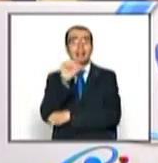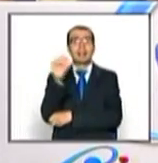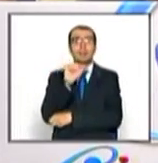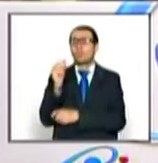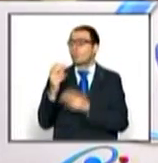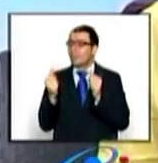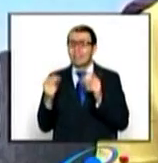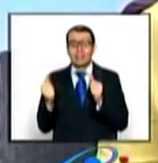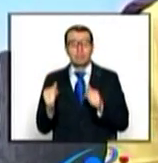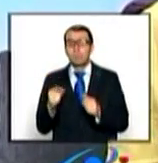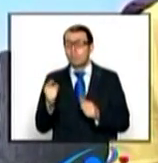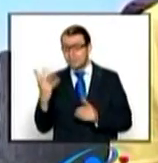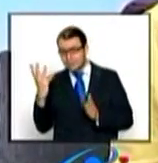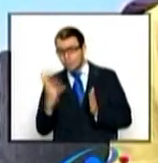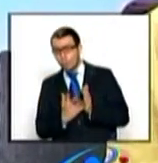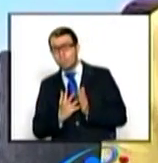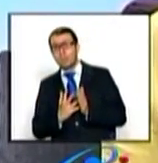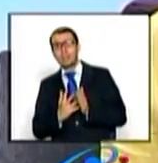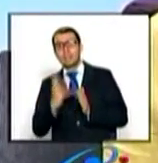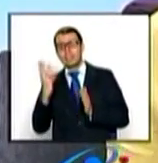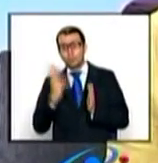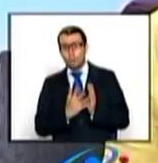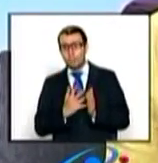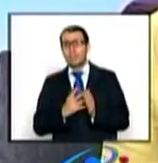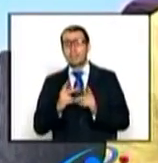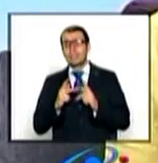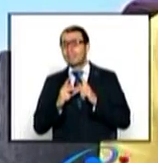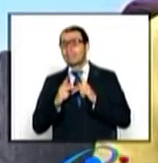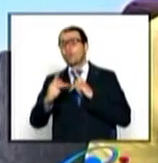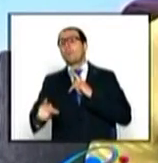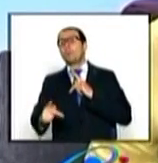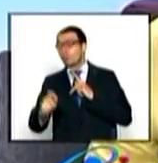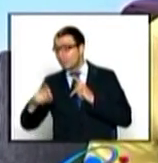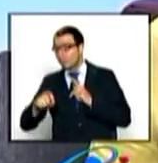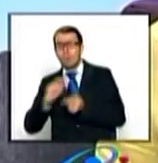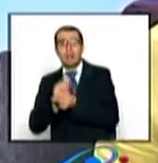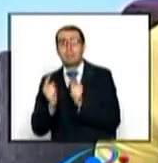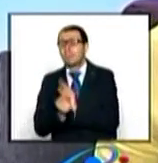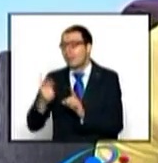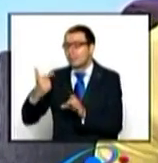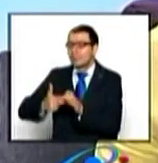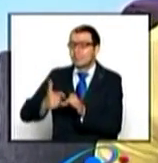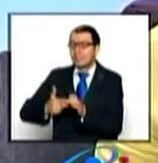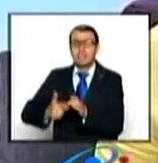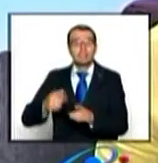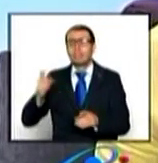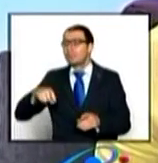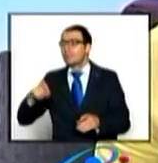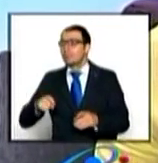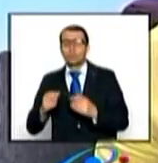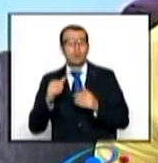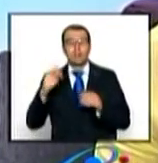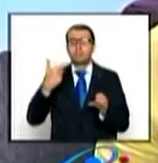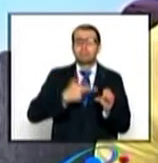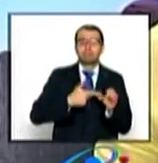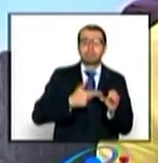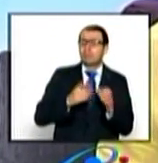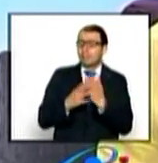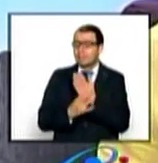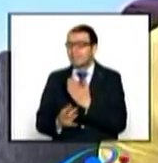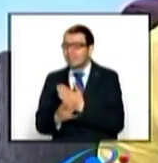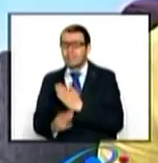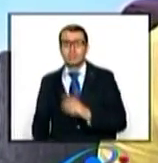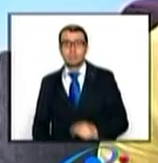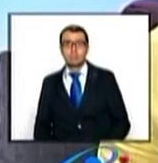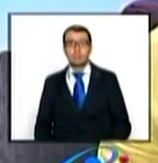que ya 5.000 kilómetros, que ya me marcó, que aceite, que hay que cambiarlo, que hay que revisarlo. Y el cuerpo humano, uno les manda un examen, no,